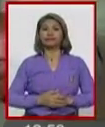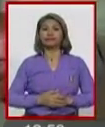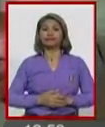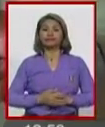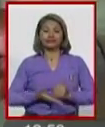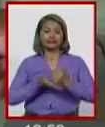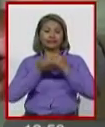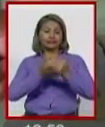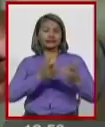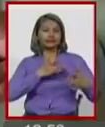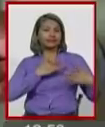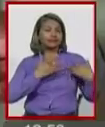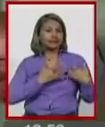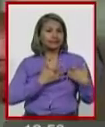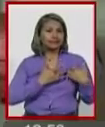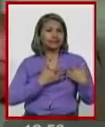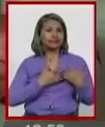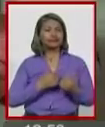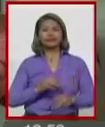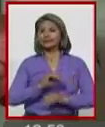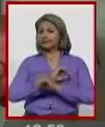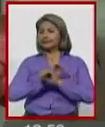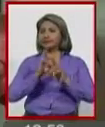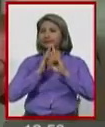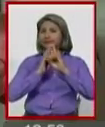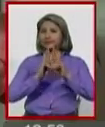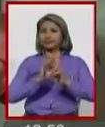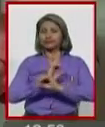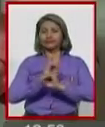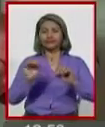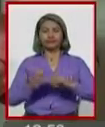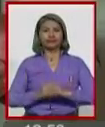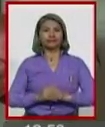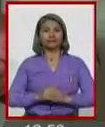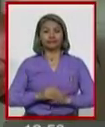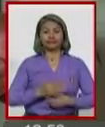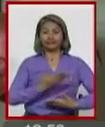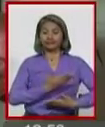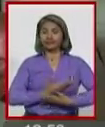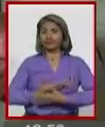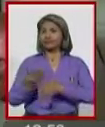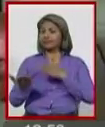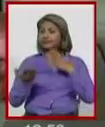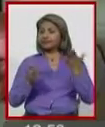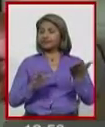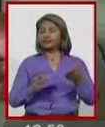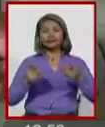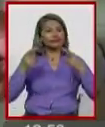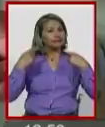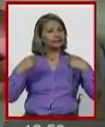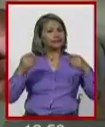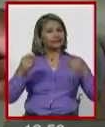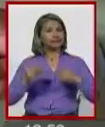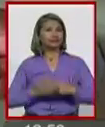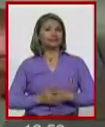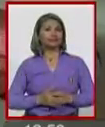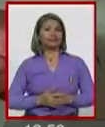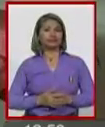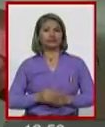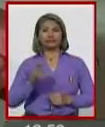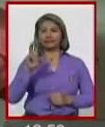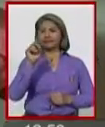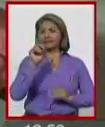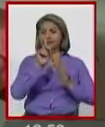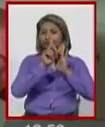reanimación cardiopulmonar avanzada sin respuesta, ¿no? El niño falleció, se intentó más o menos